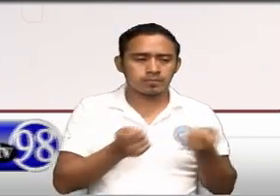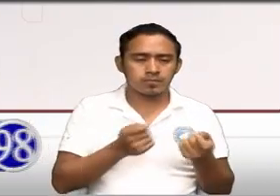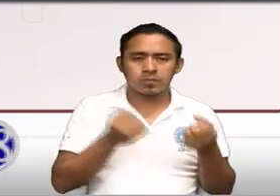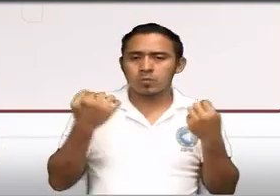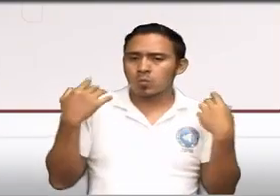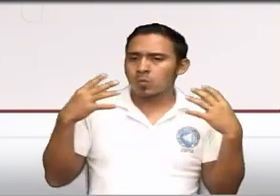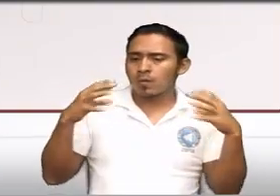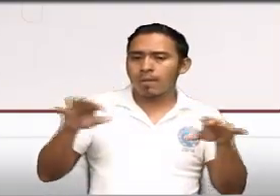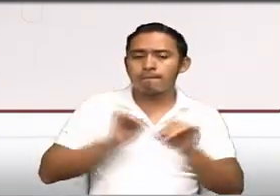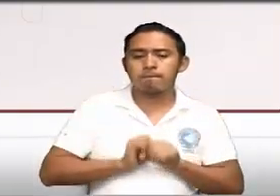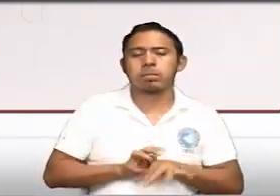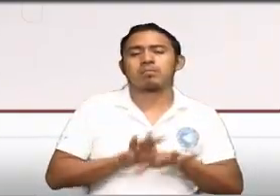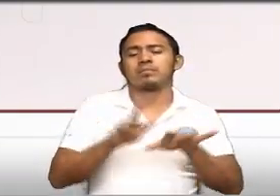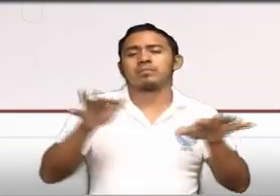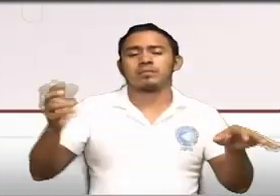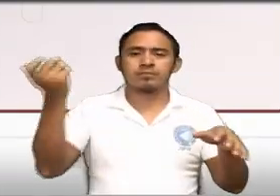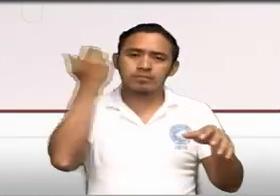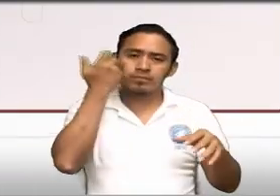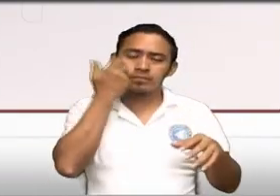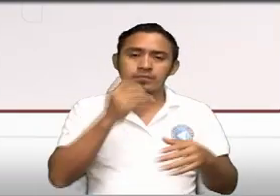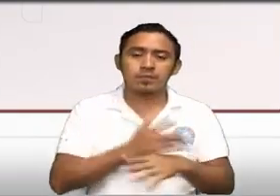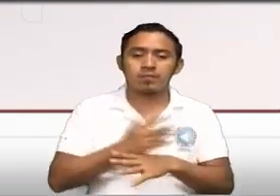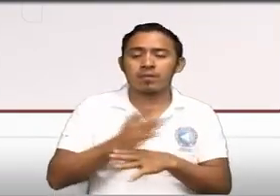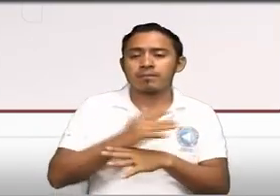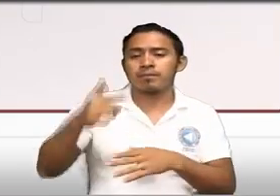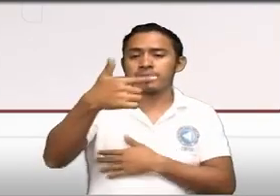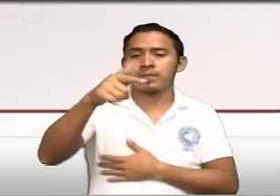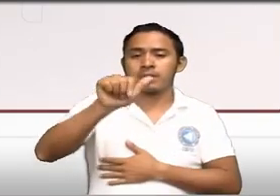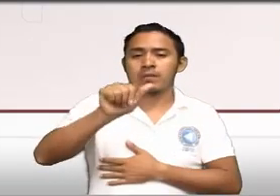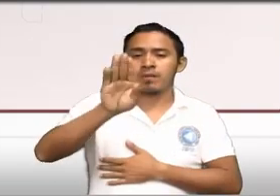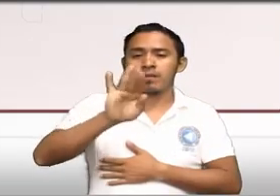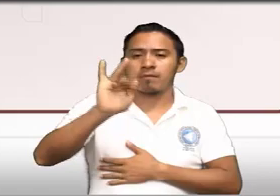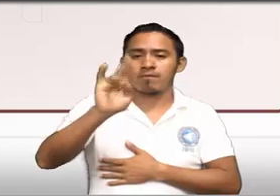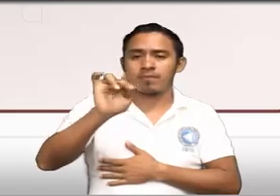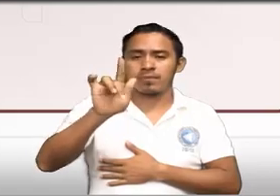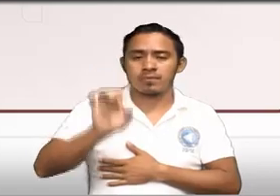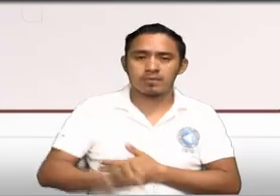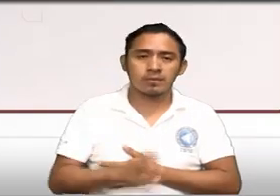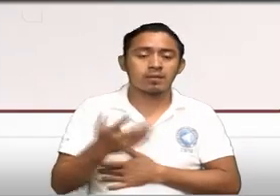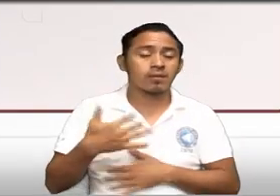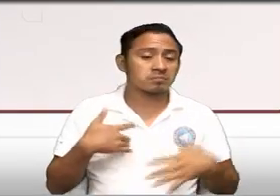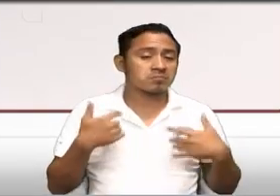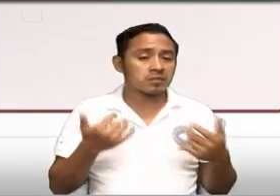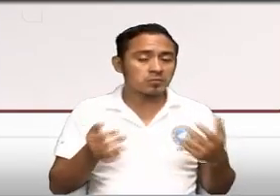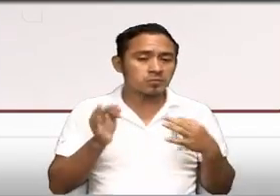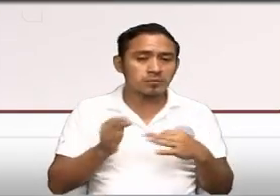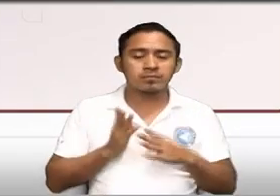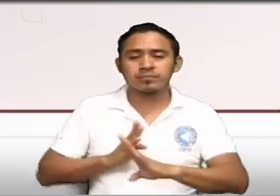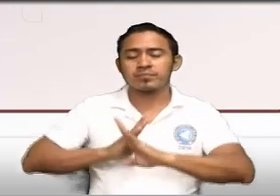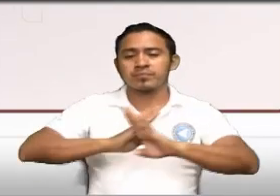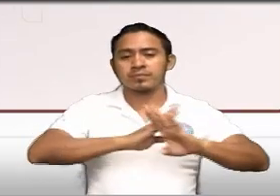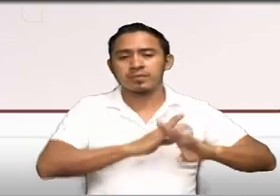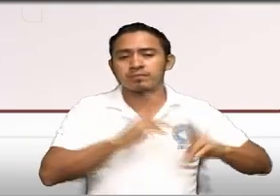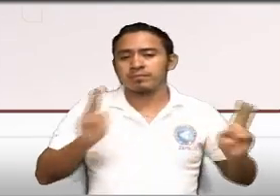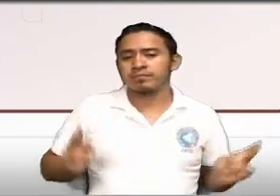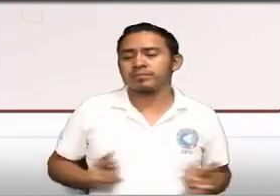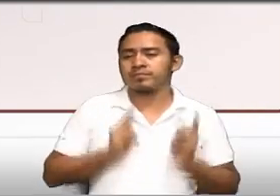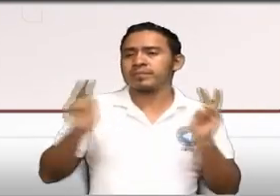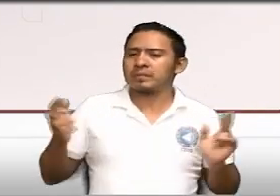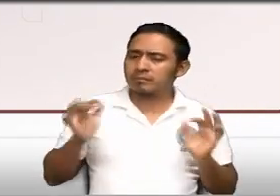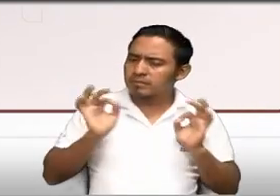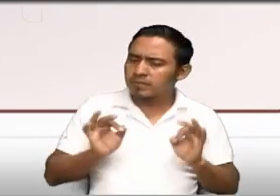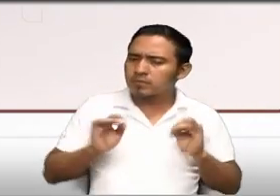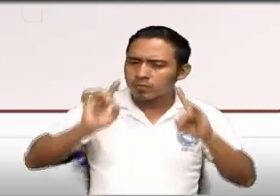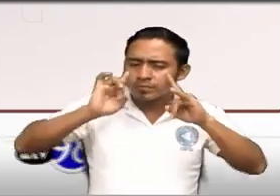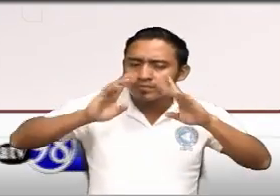brote epidémico y a los gabinetes de la familia, comunidad y vida implementar las medidas preventivas necesarias para proteger